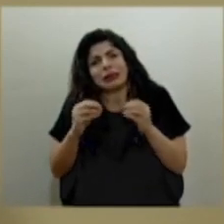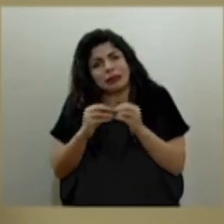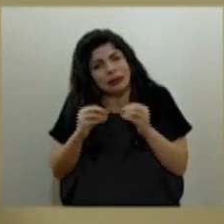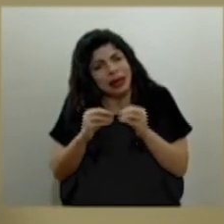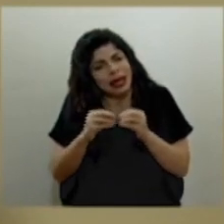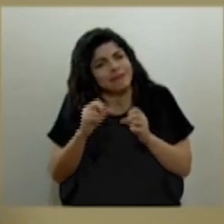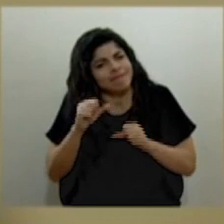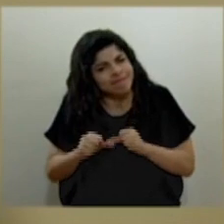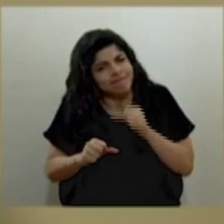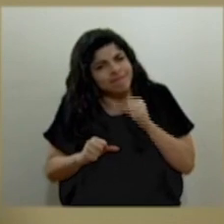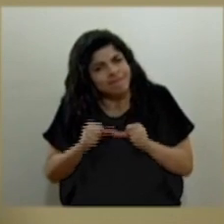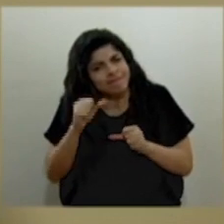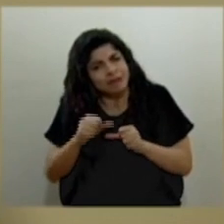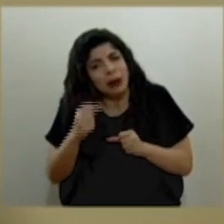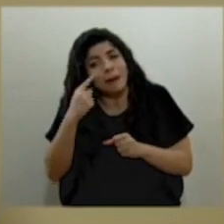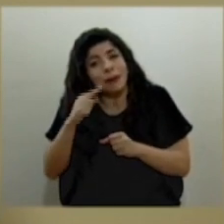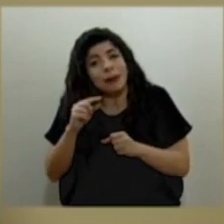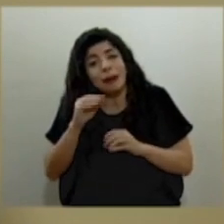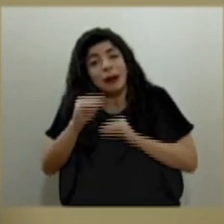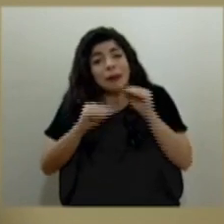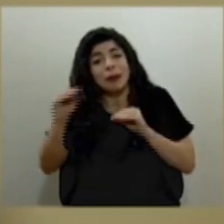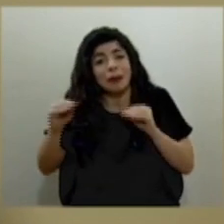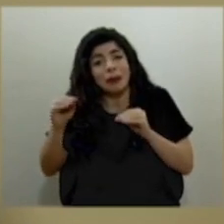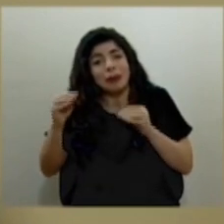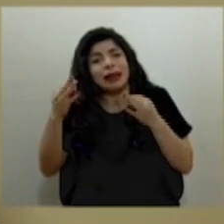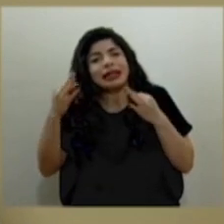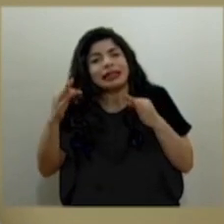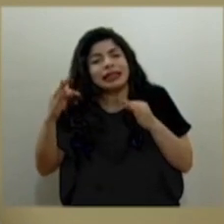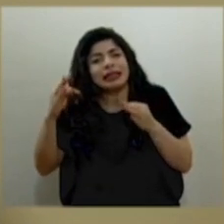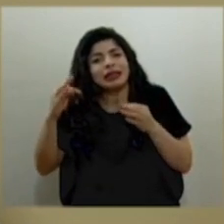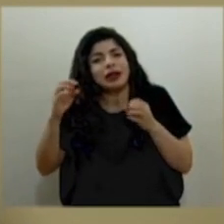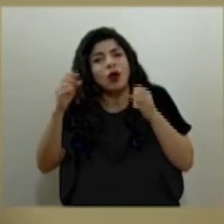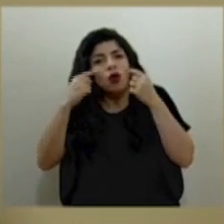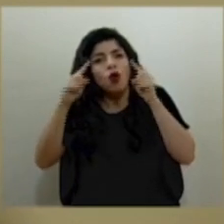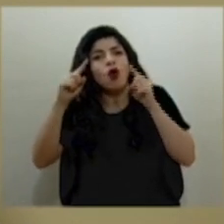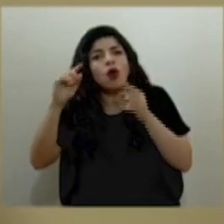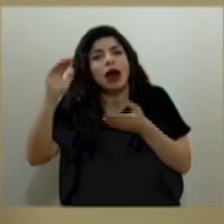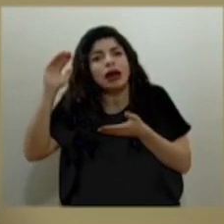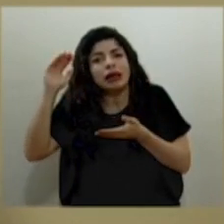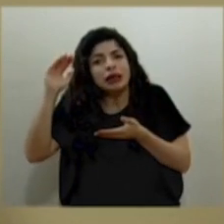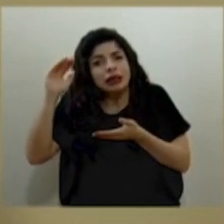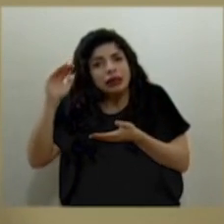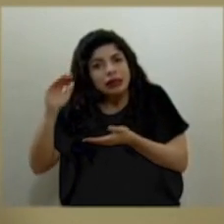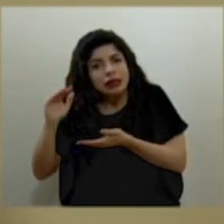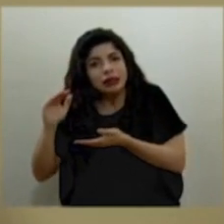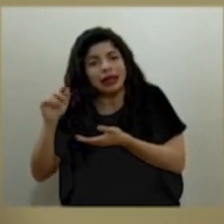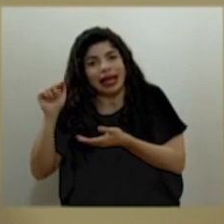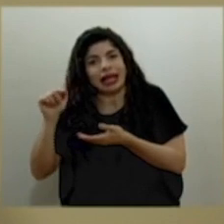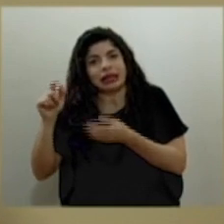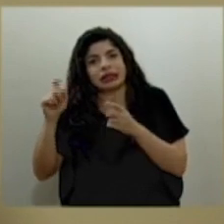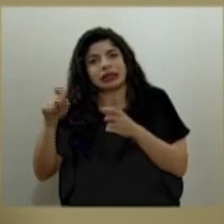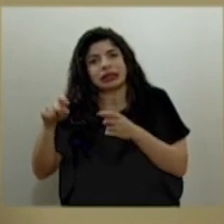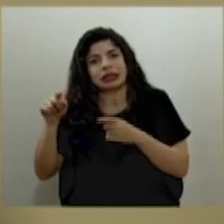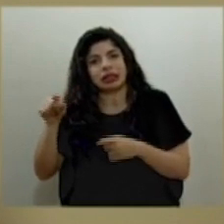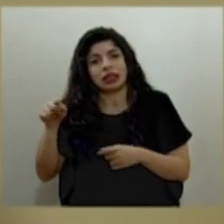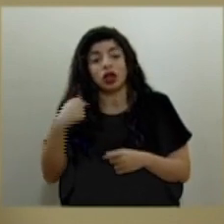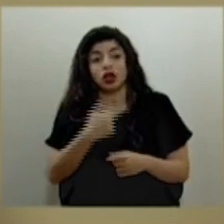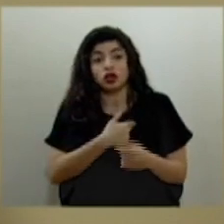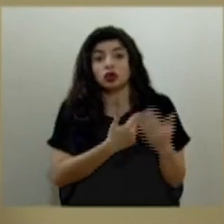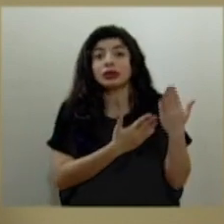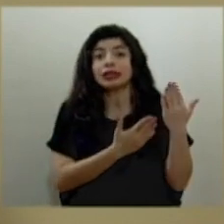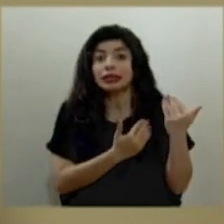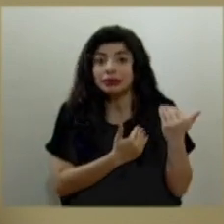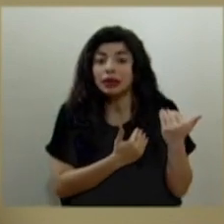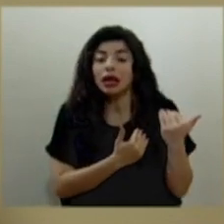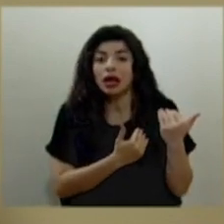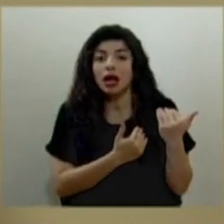más haciendo ese esfuerzo para que esa tasa de contagios logre presentar ya una tendencia fuerte hacia la disminución. Nosotros esperamos en realidad que